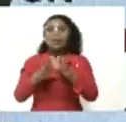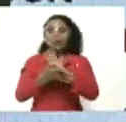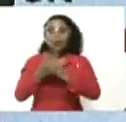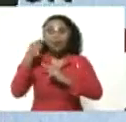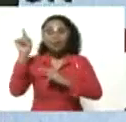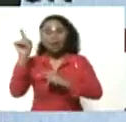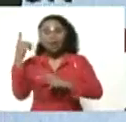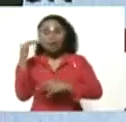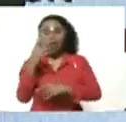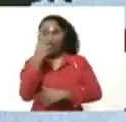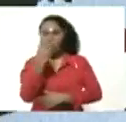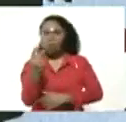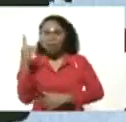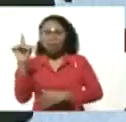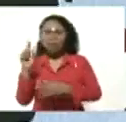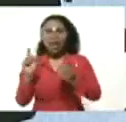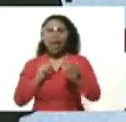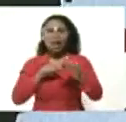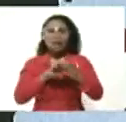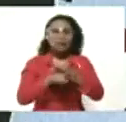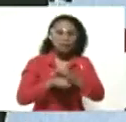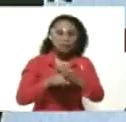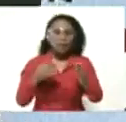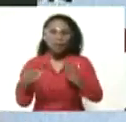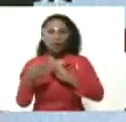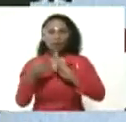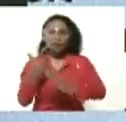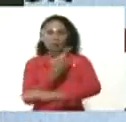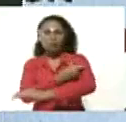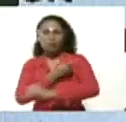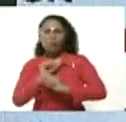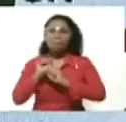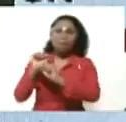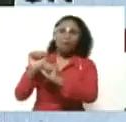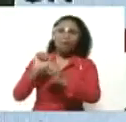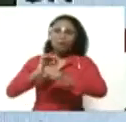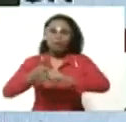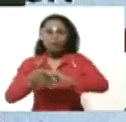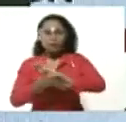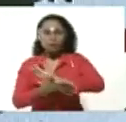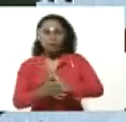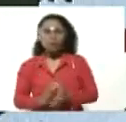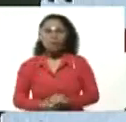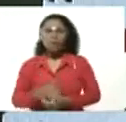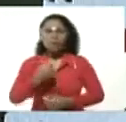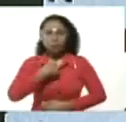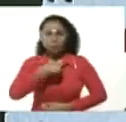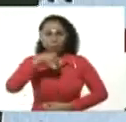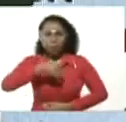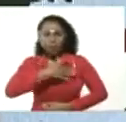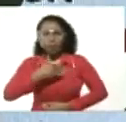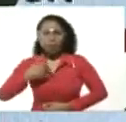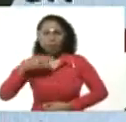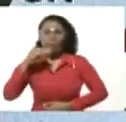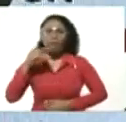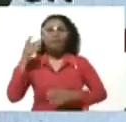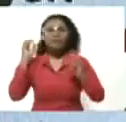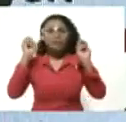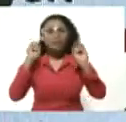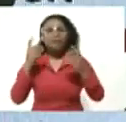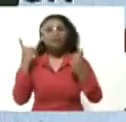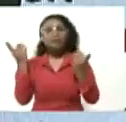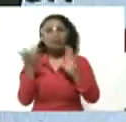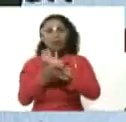tienen acceso a la vacuna contra la COVID-19. Quiero hablarles hoy brevemente acerca de